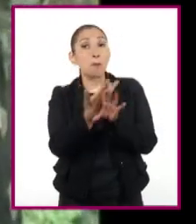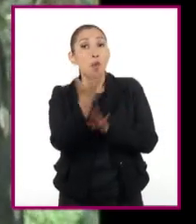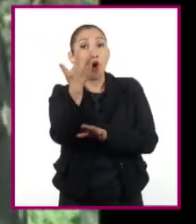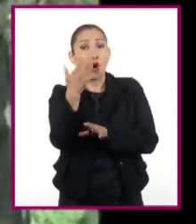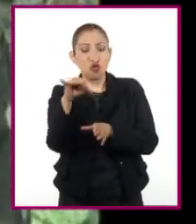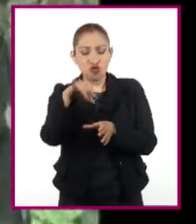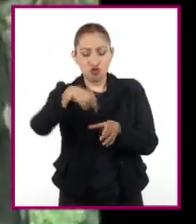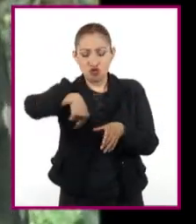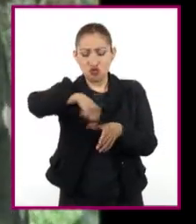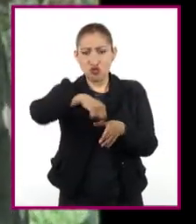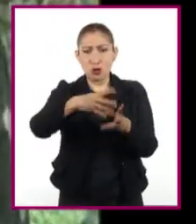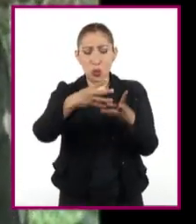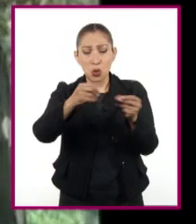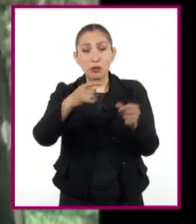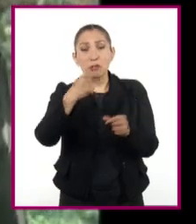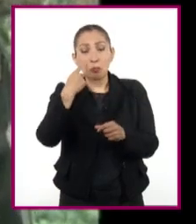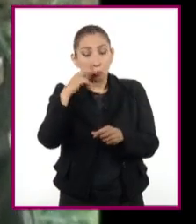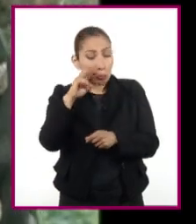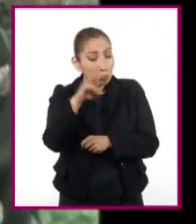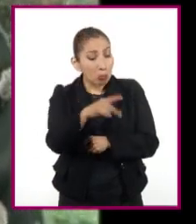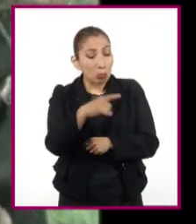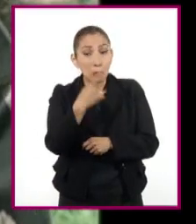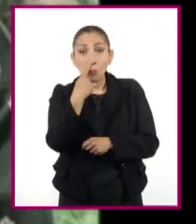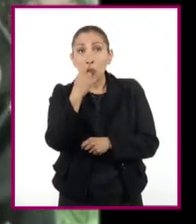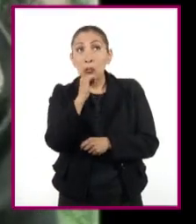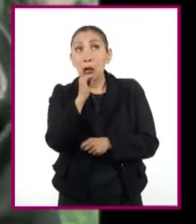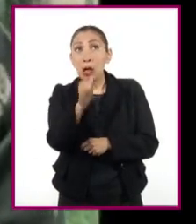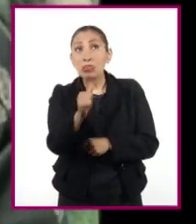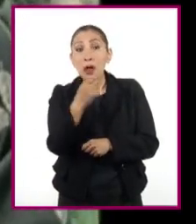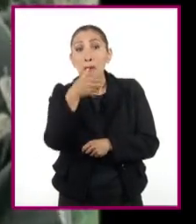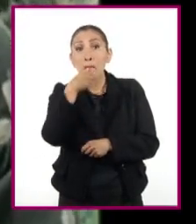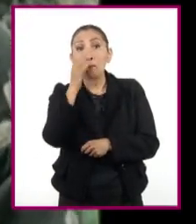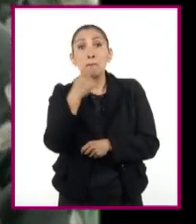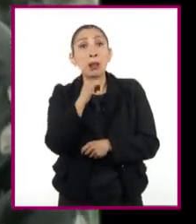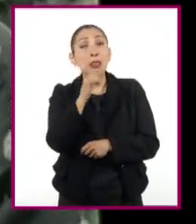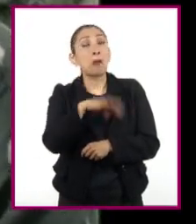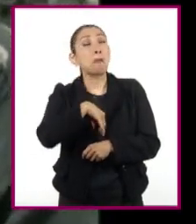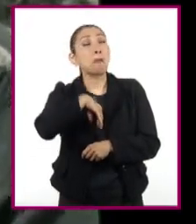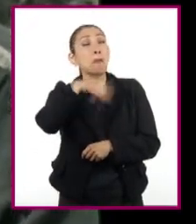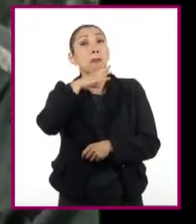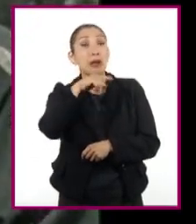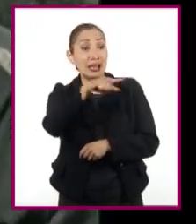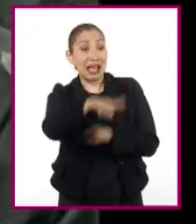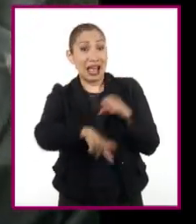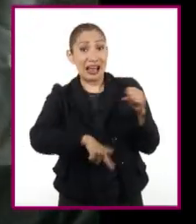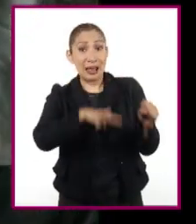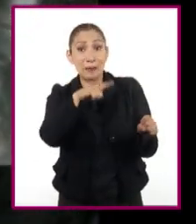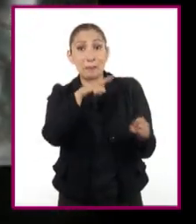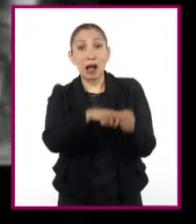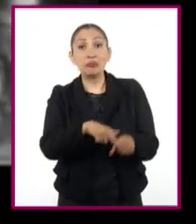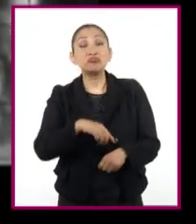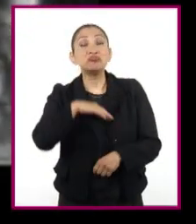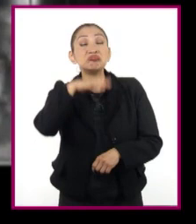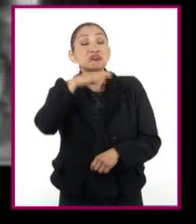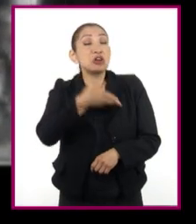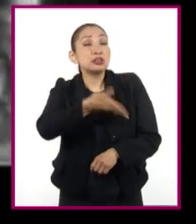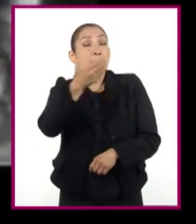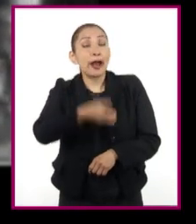altamente soluble, es incoloro, no huele y no sabe, de tal manera que los animales no lo